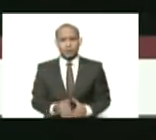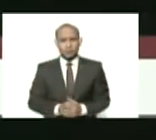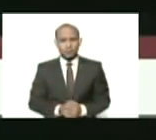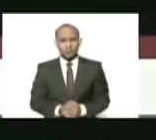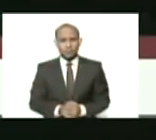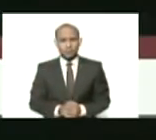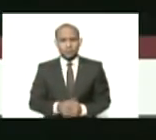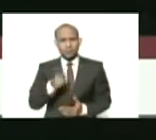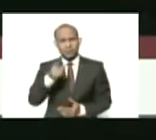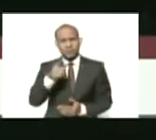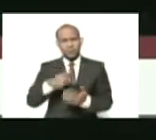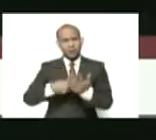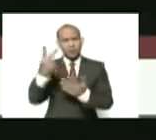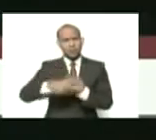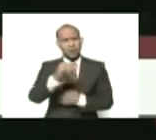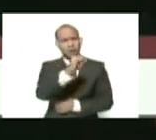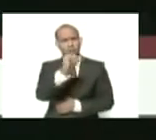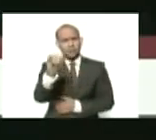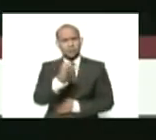El Plan Z